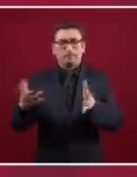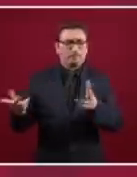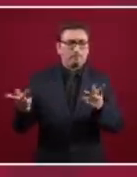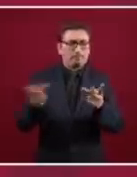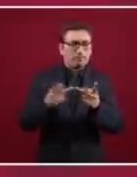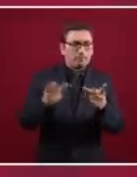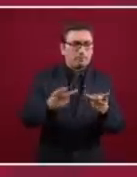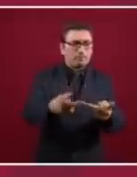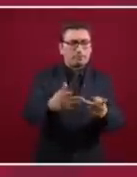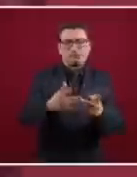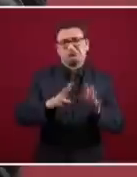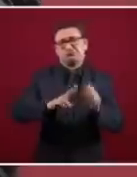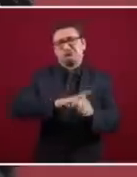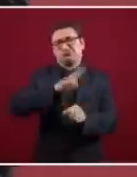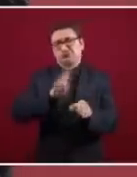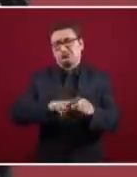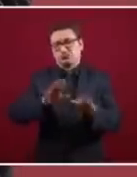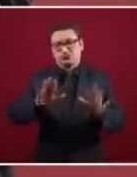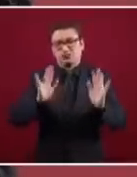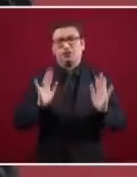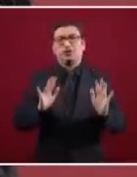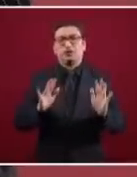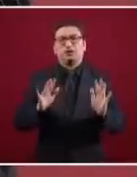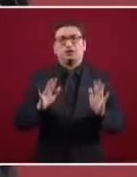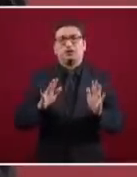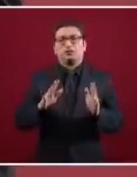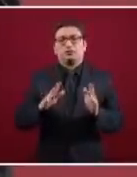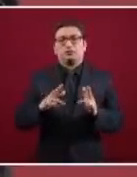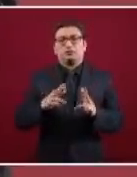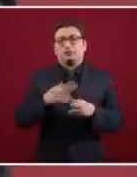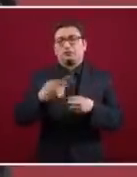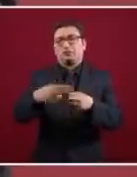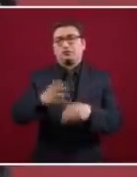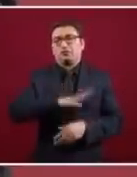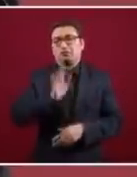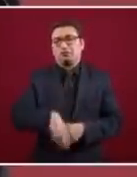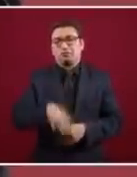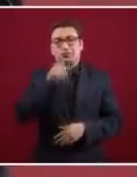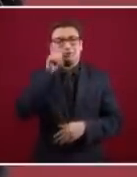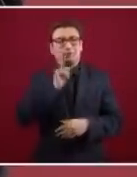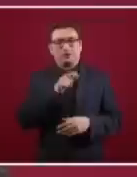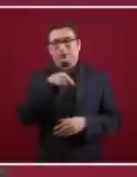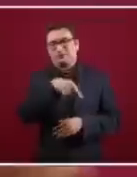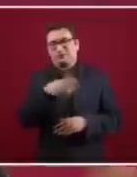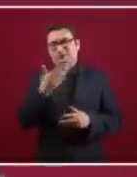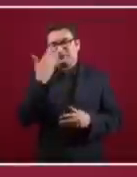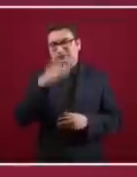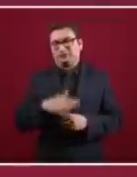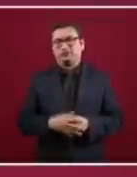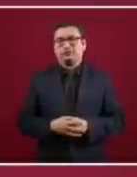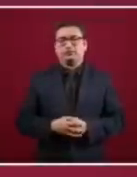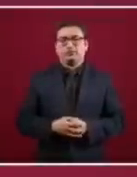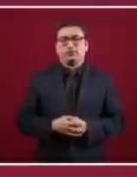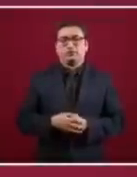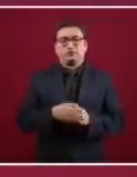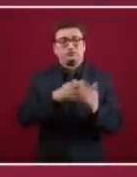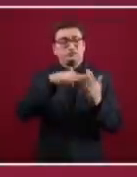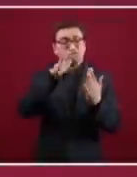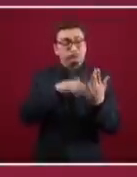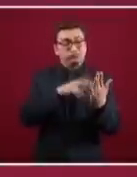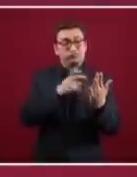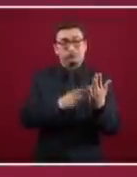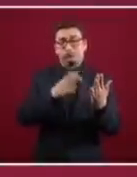como es natural hasta la muerte de juárez el mejor artículo